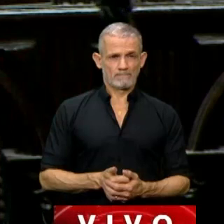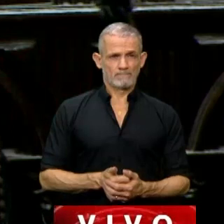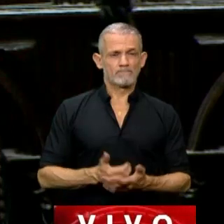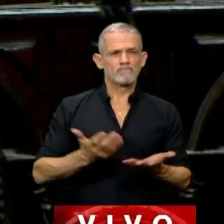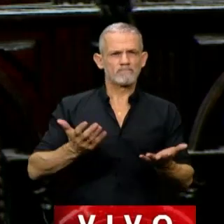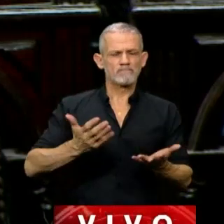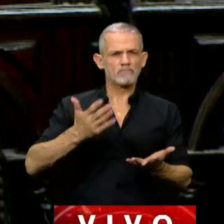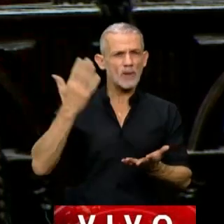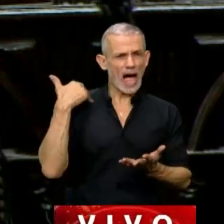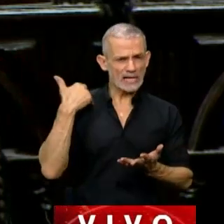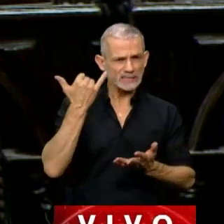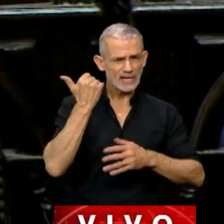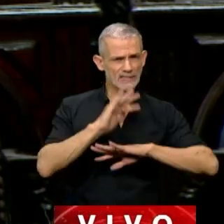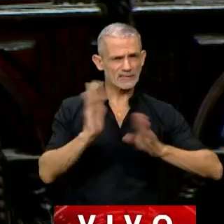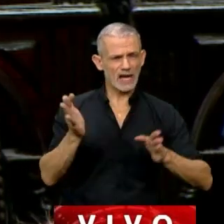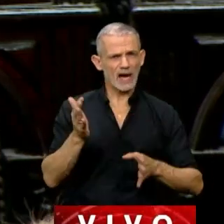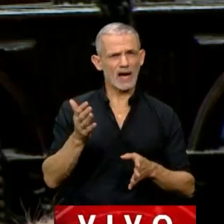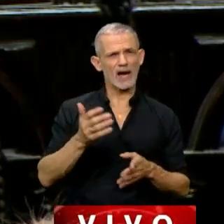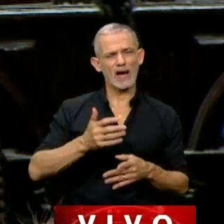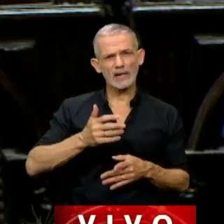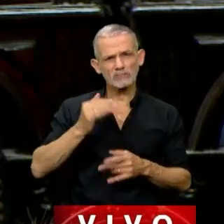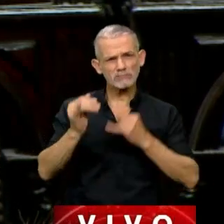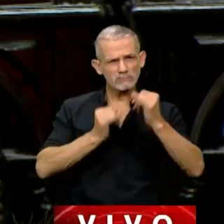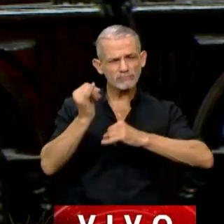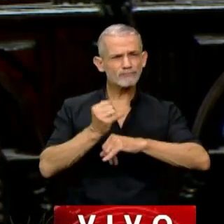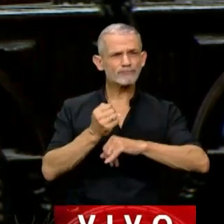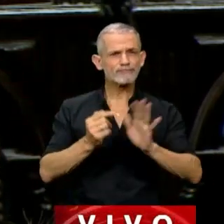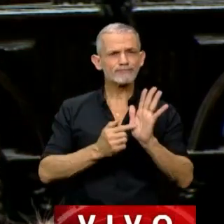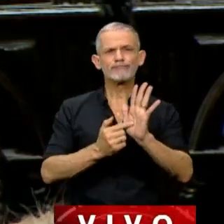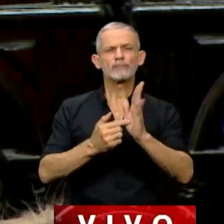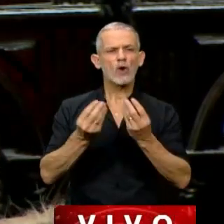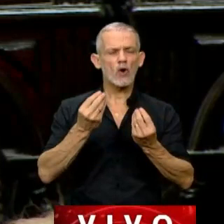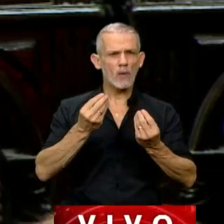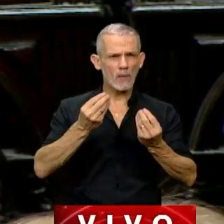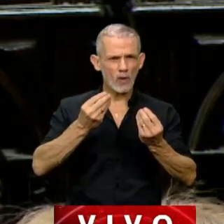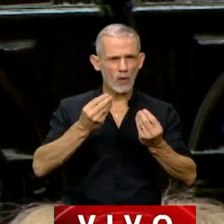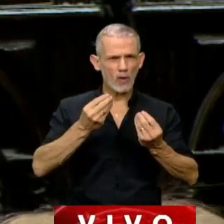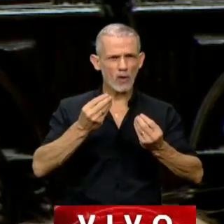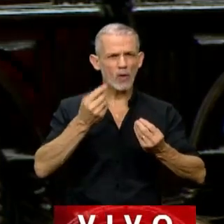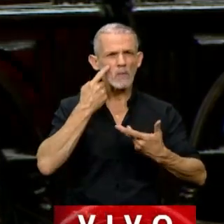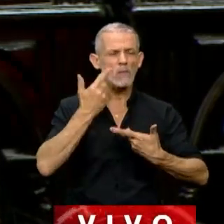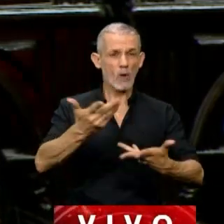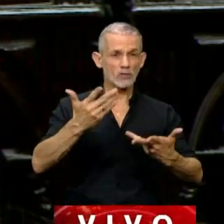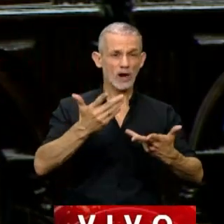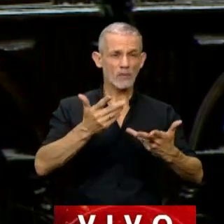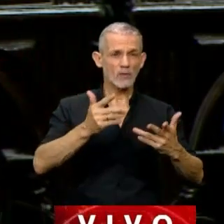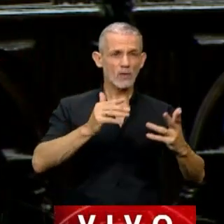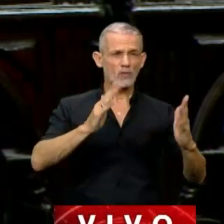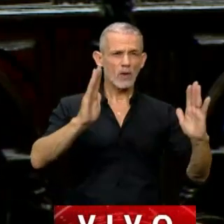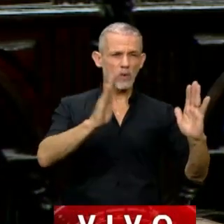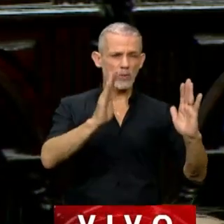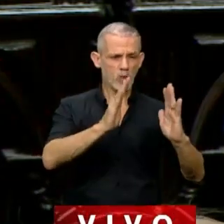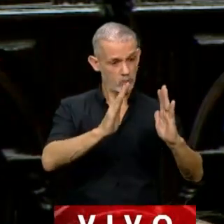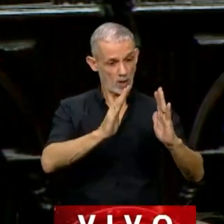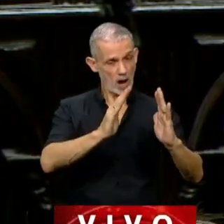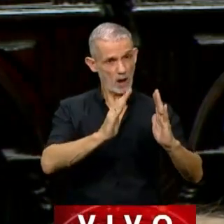hemos mostrado ayer inclusive como se están revirtiendo aquellas caídas y tenemos